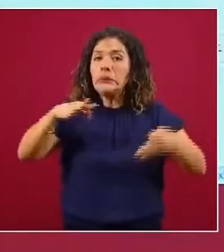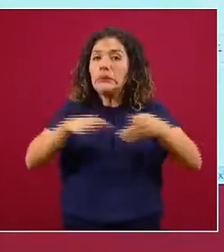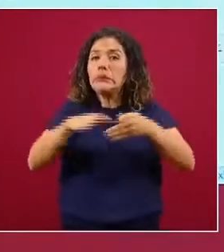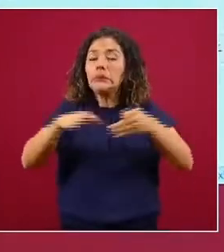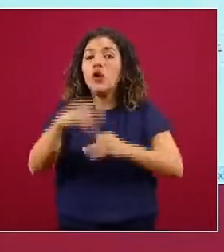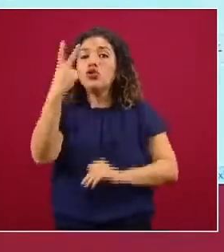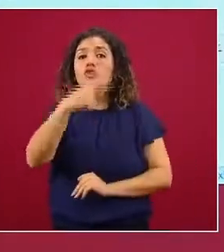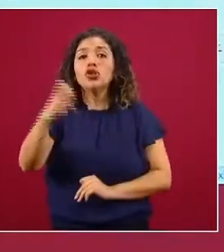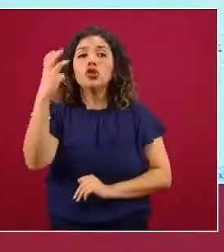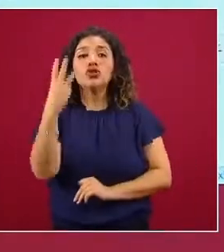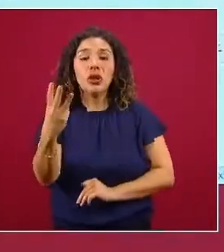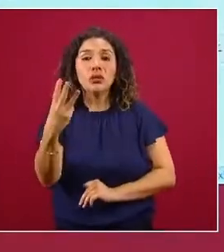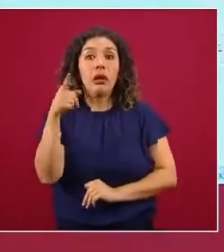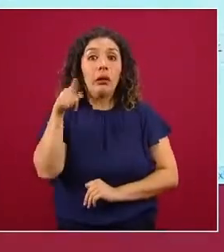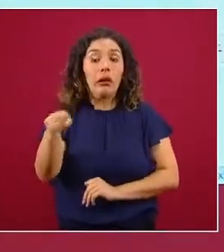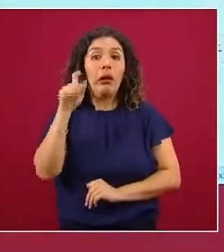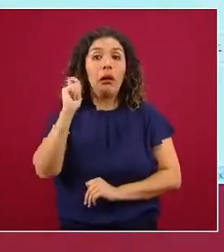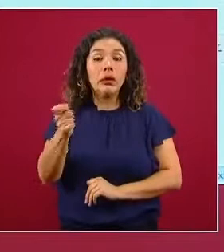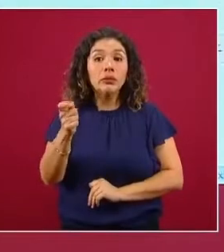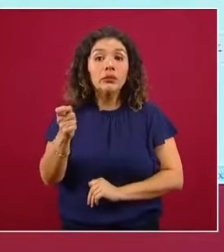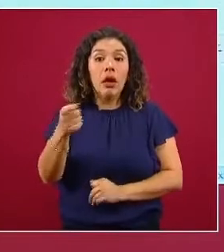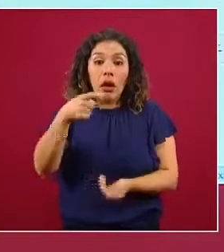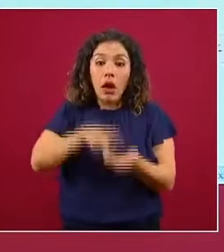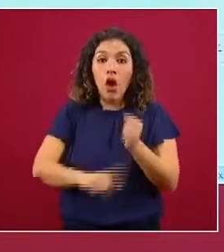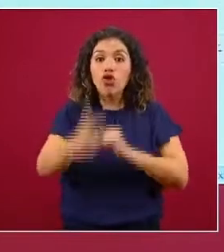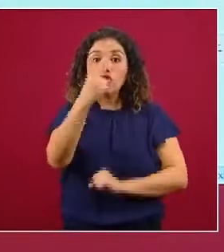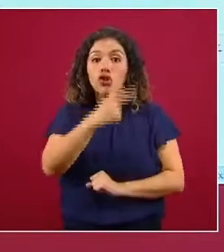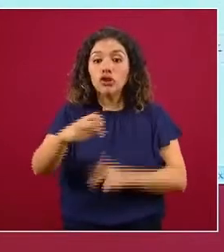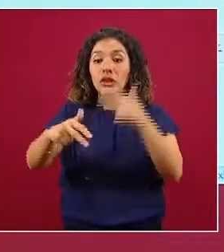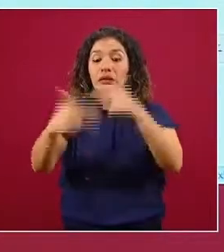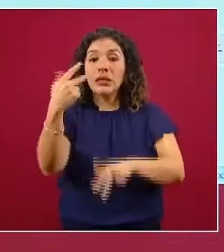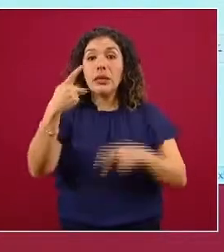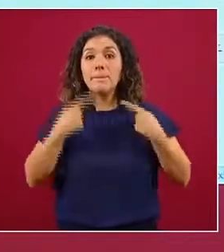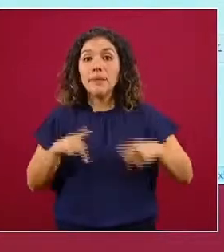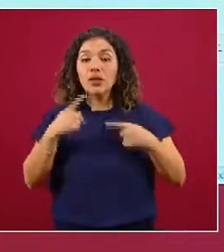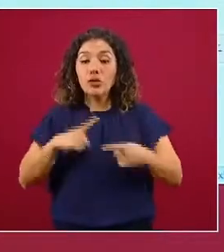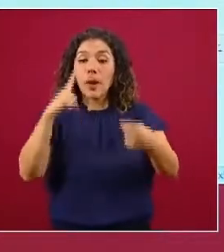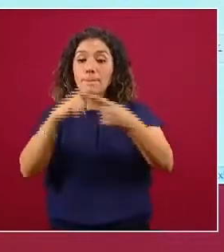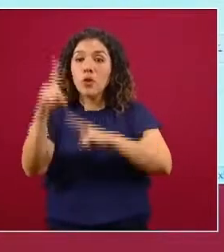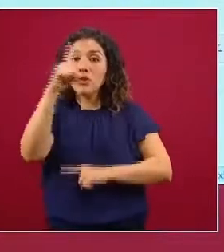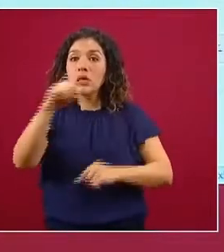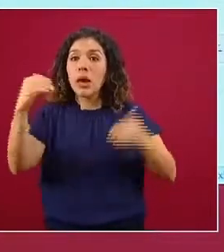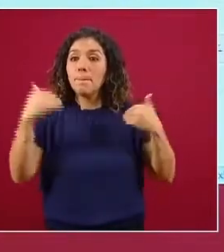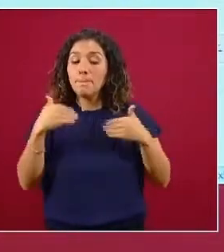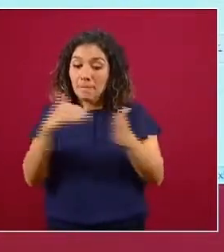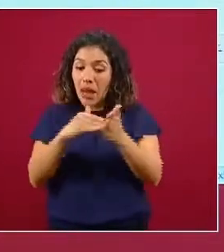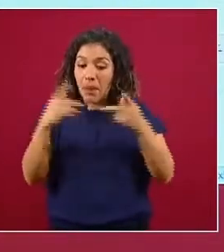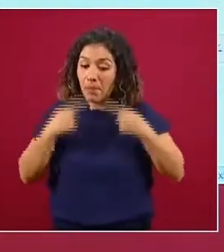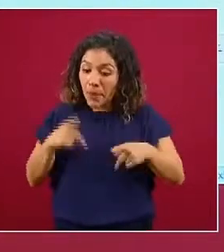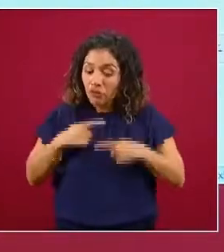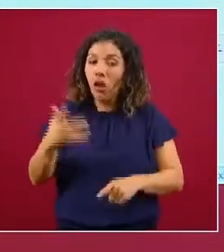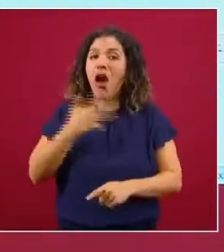de 203. Esto quiere decir que 213 personas por cada 100,000 habitantes